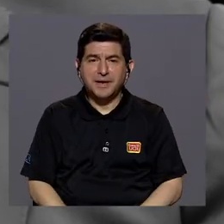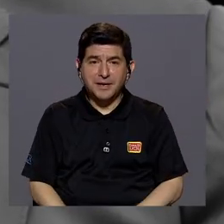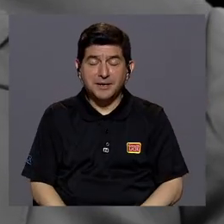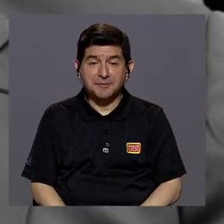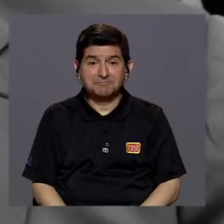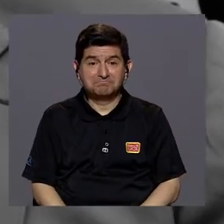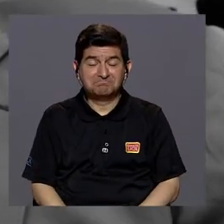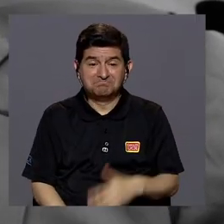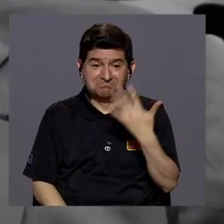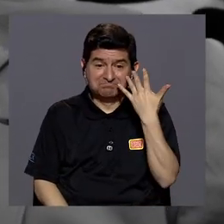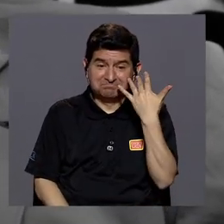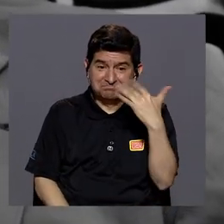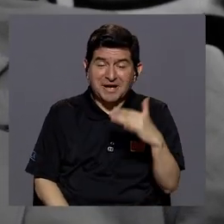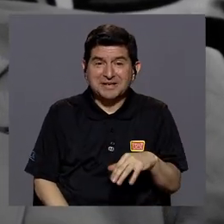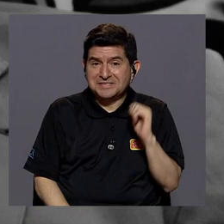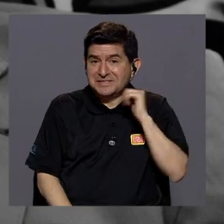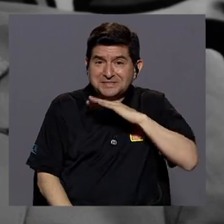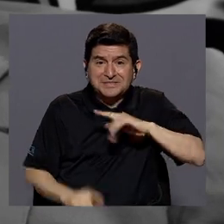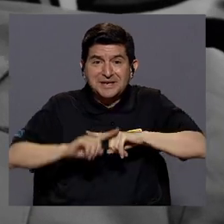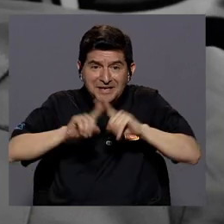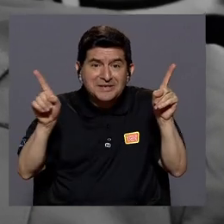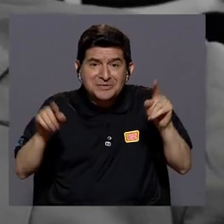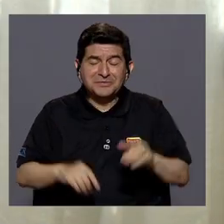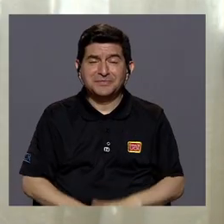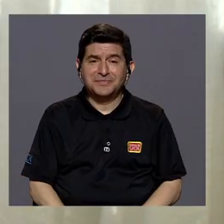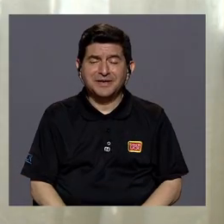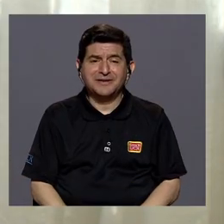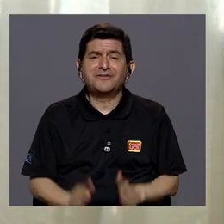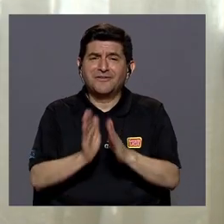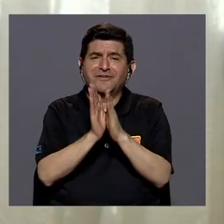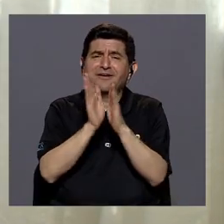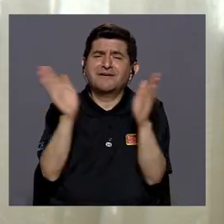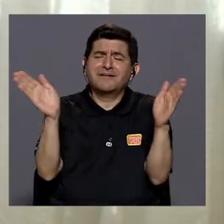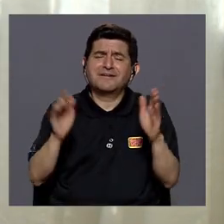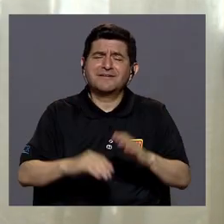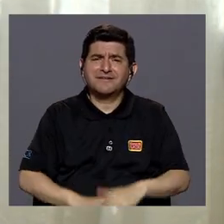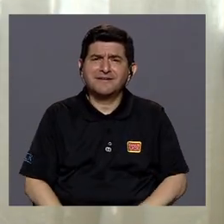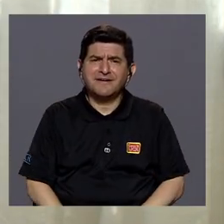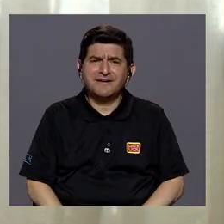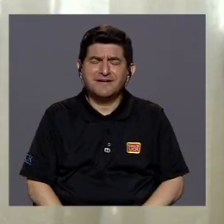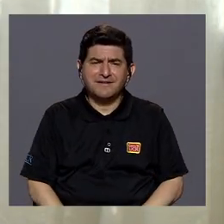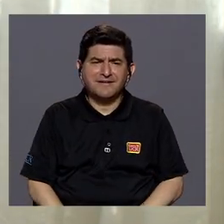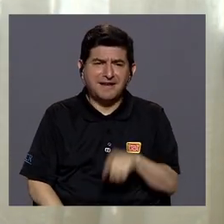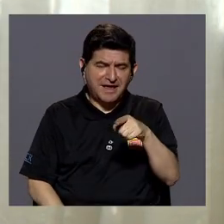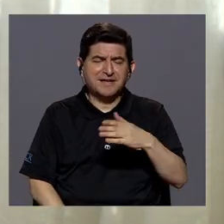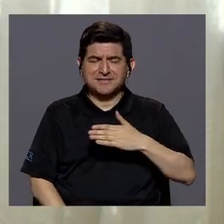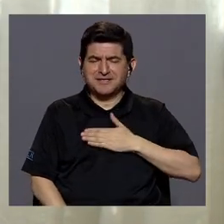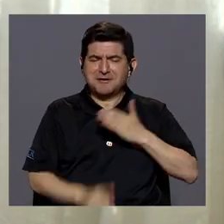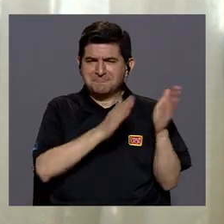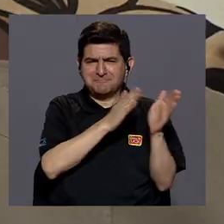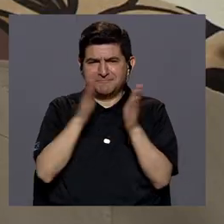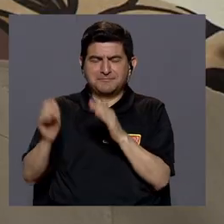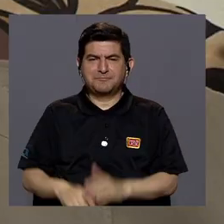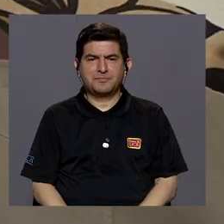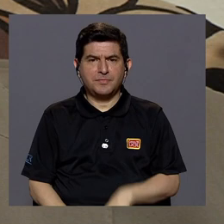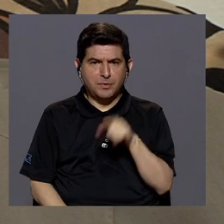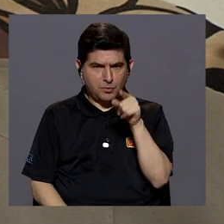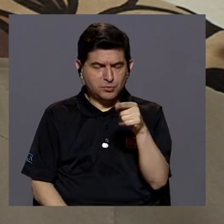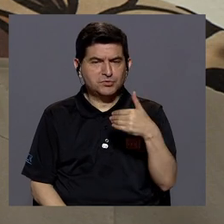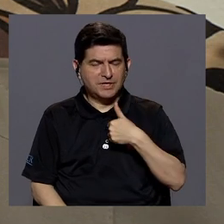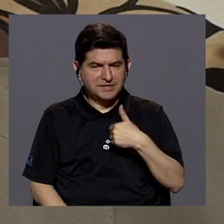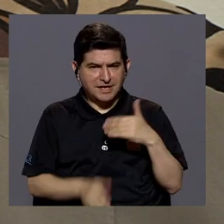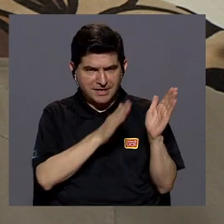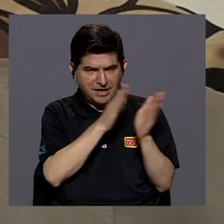güey. Pero en general, eso ha sido la formación. Vea que usted recibió una